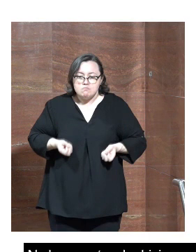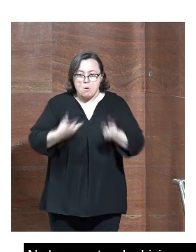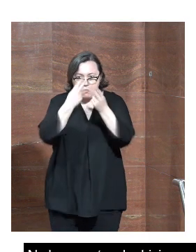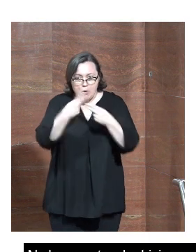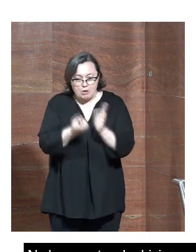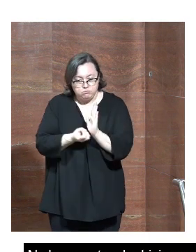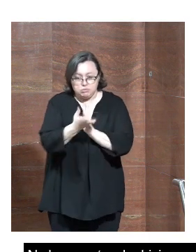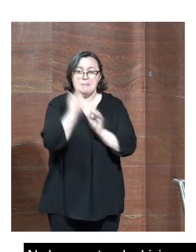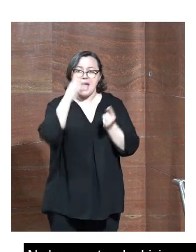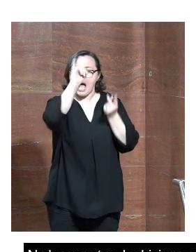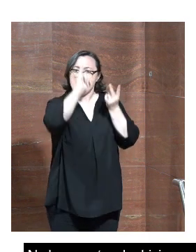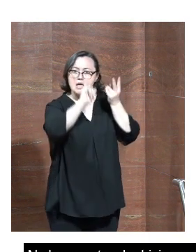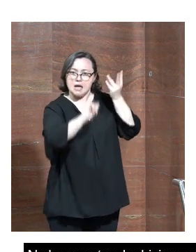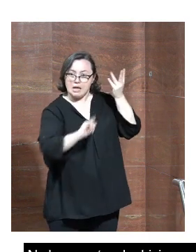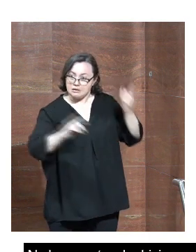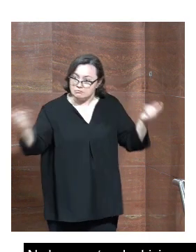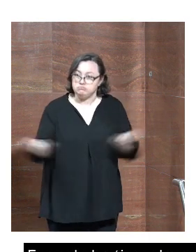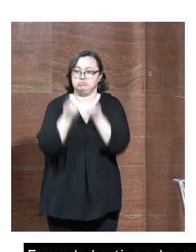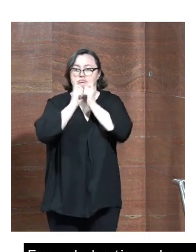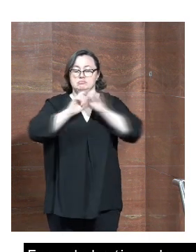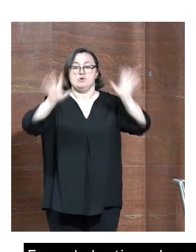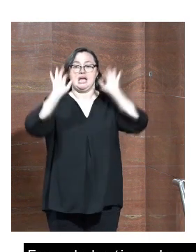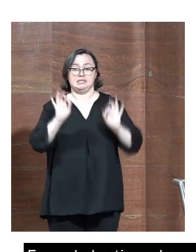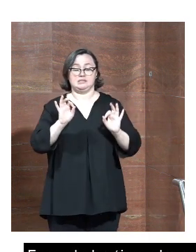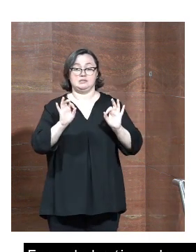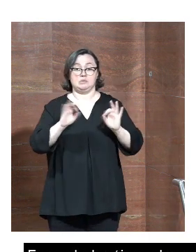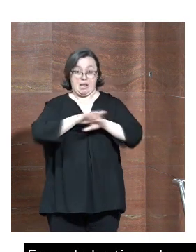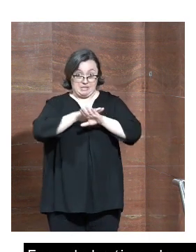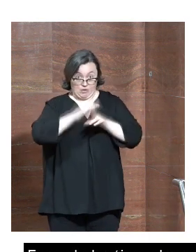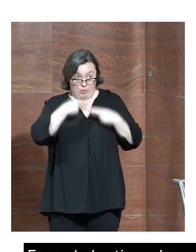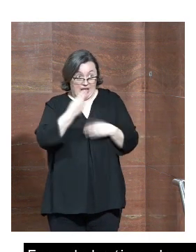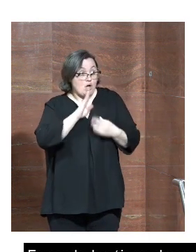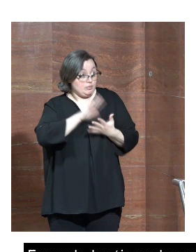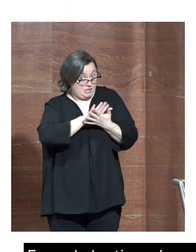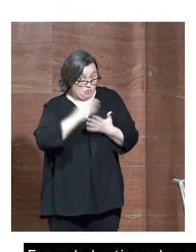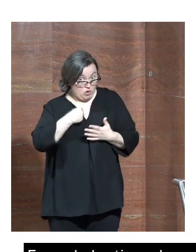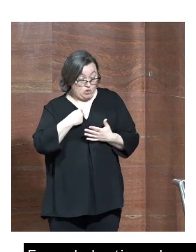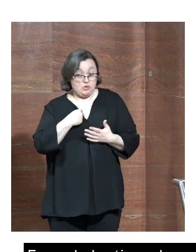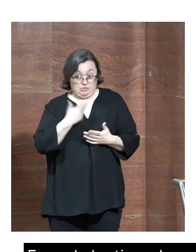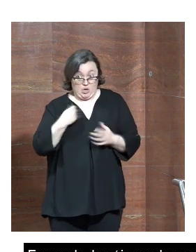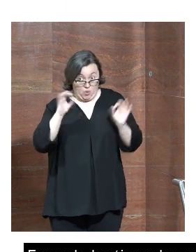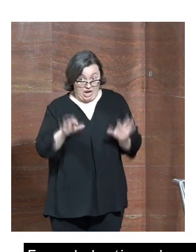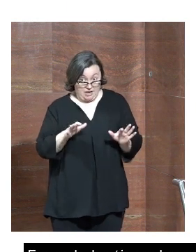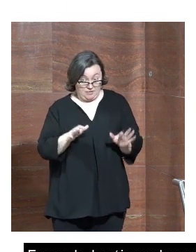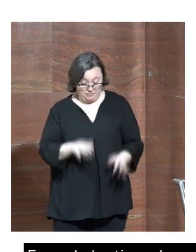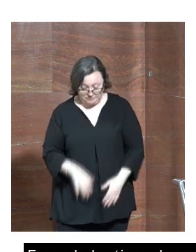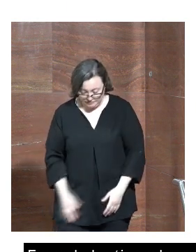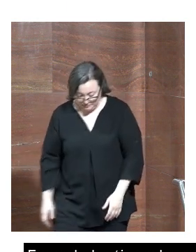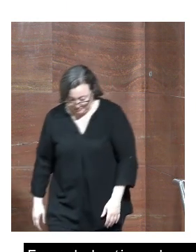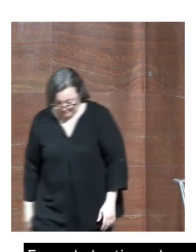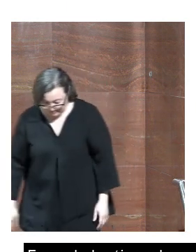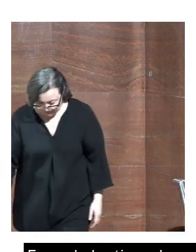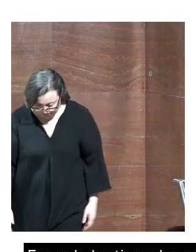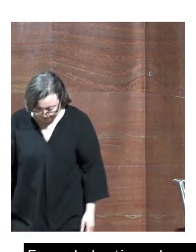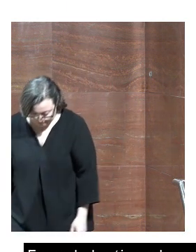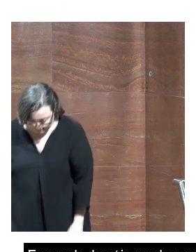a conocer todo lo que, como el poder, lo que has comentado, el ejemplo, por ejemplo. Sí, no puedo estar más de